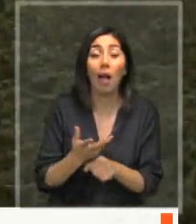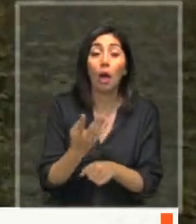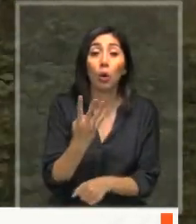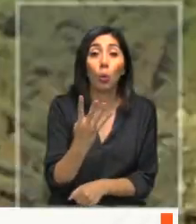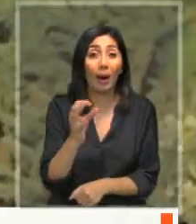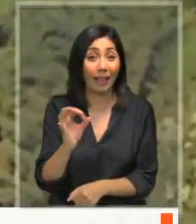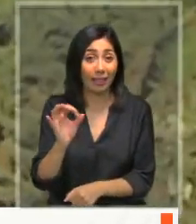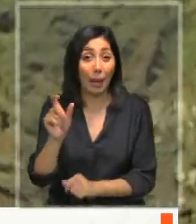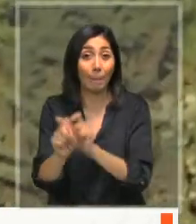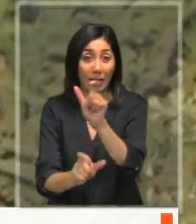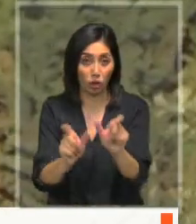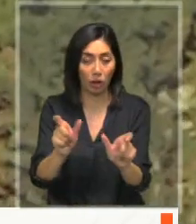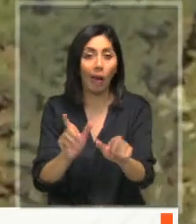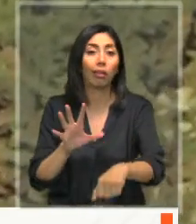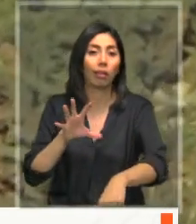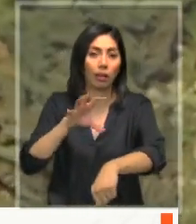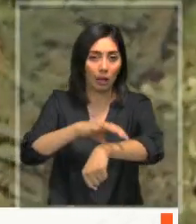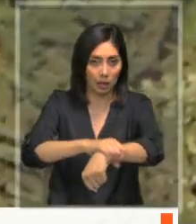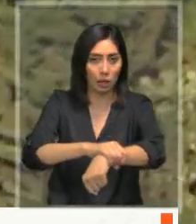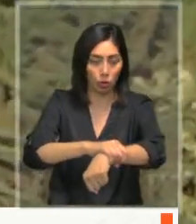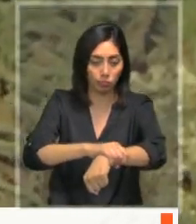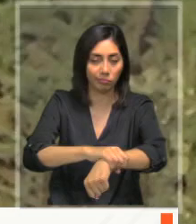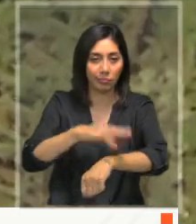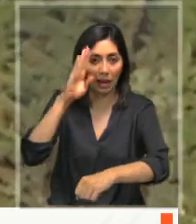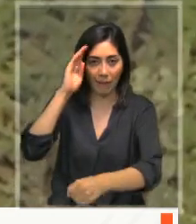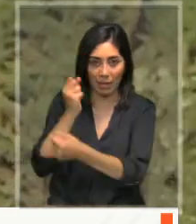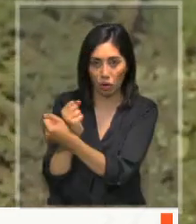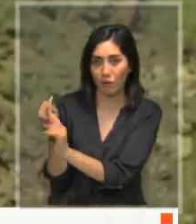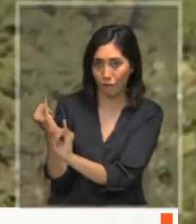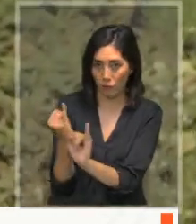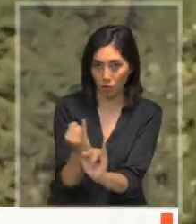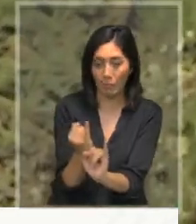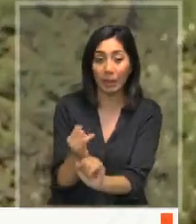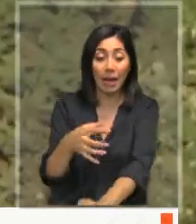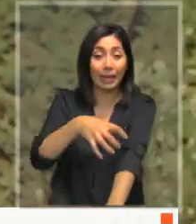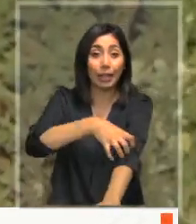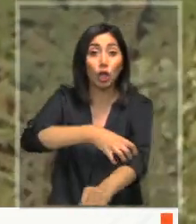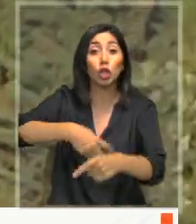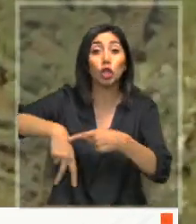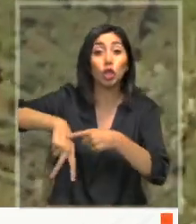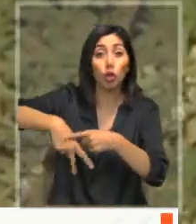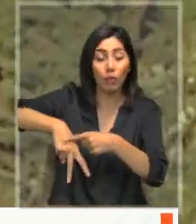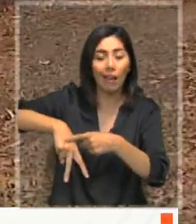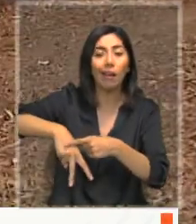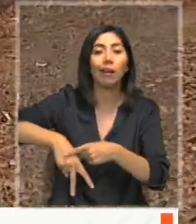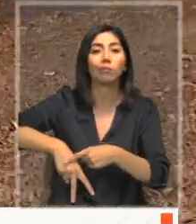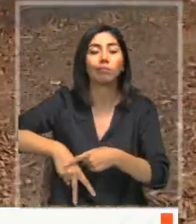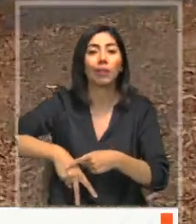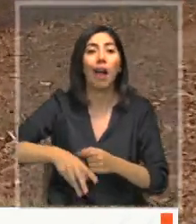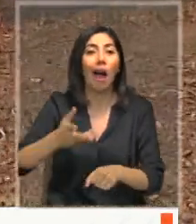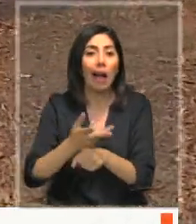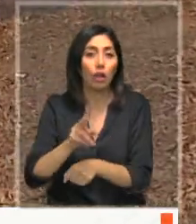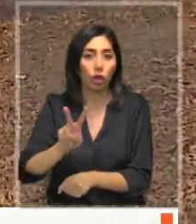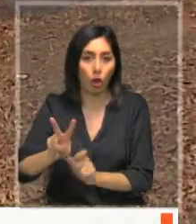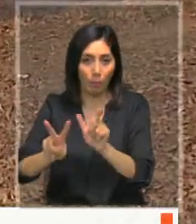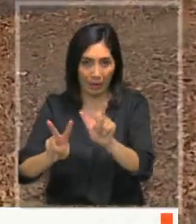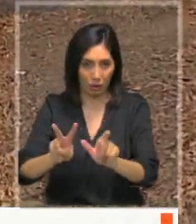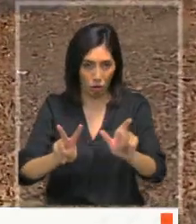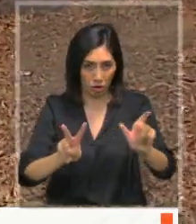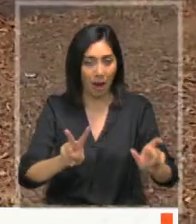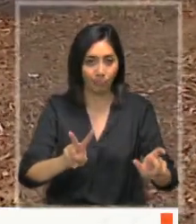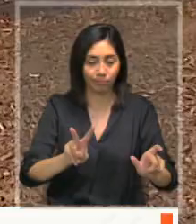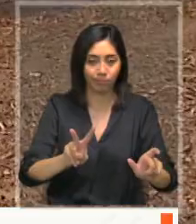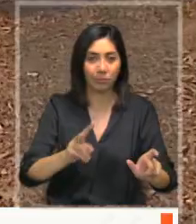sido detenidas, según cifras de Carabineros. En la región de Ñuble, hasta ahora, dos personas, eso sí, han sido formalizadas